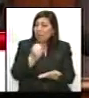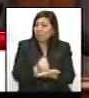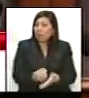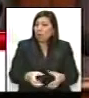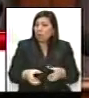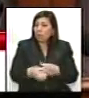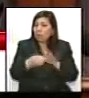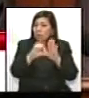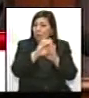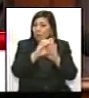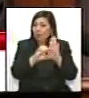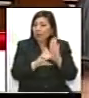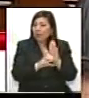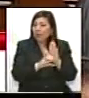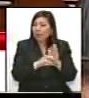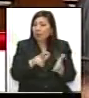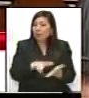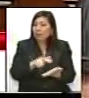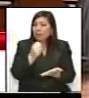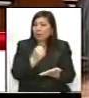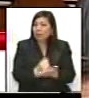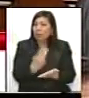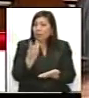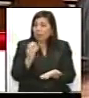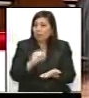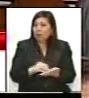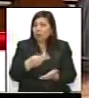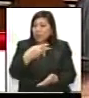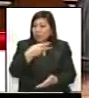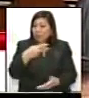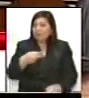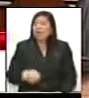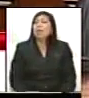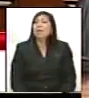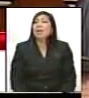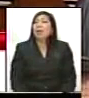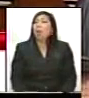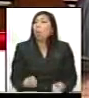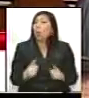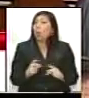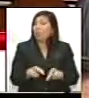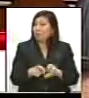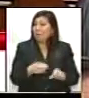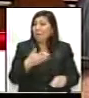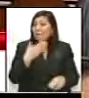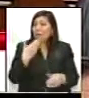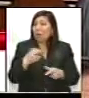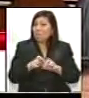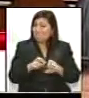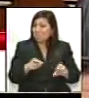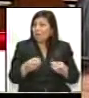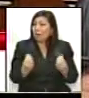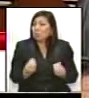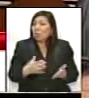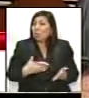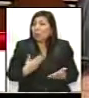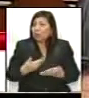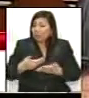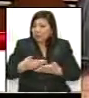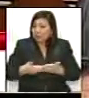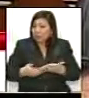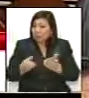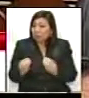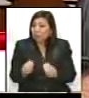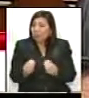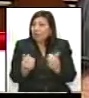comisión de constitución y se ha aprobado a sesionar dos veces por semana incluso cuando hay pleno y mejor cuando el pleno porque se les puede hacer licencia oficial